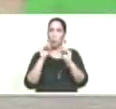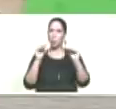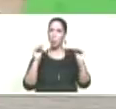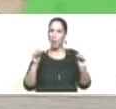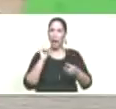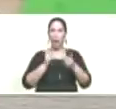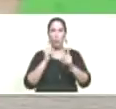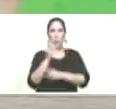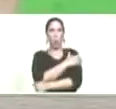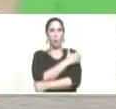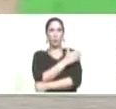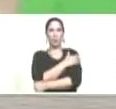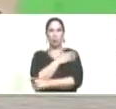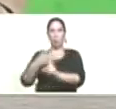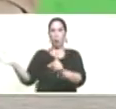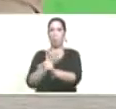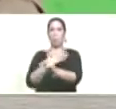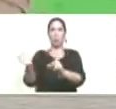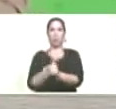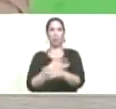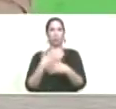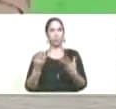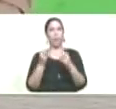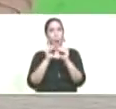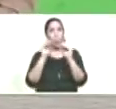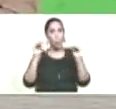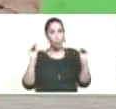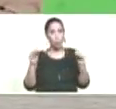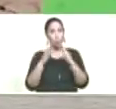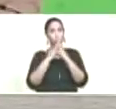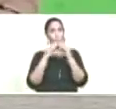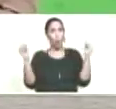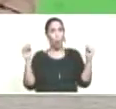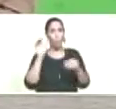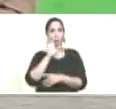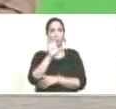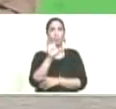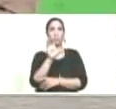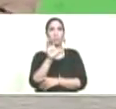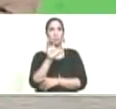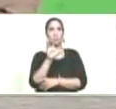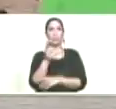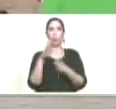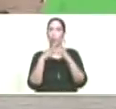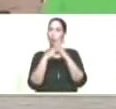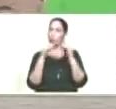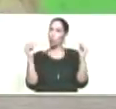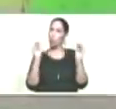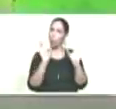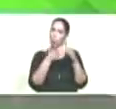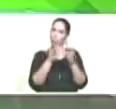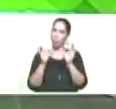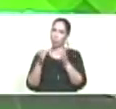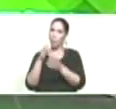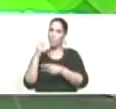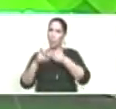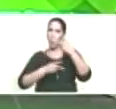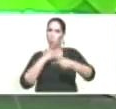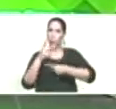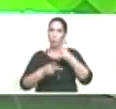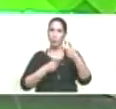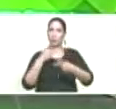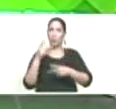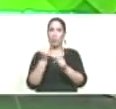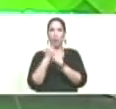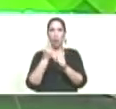sabotearlo. Yo le hago un llamado a todo el país, a todos los sectores productivos, a los trabajadores, a los